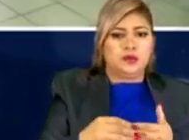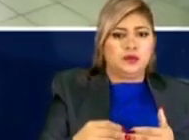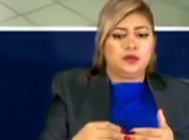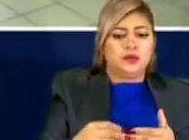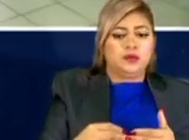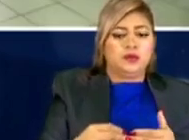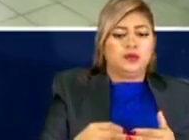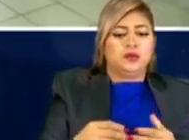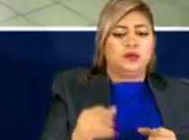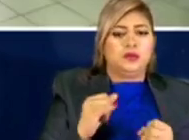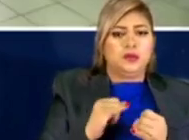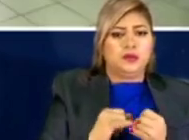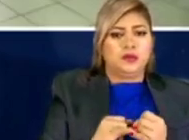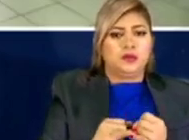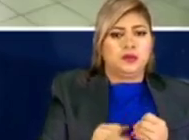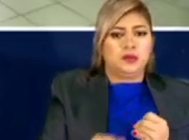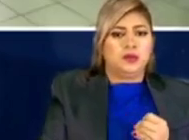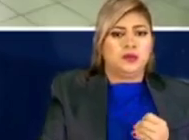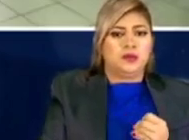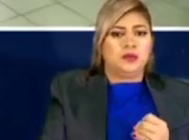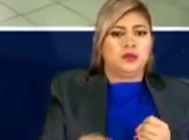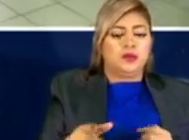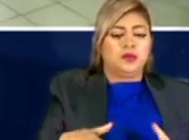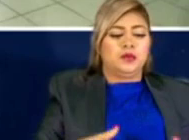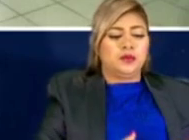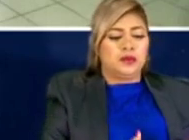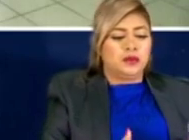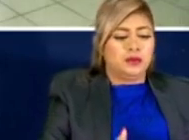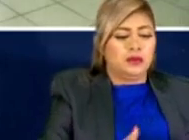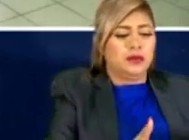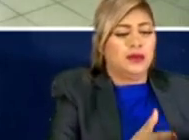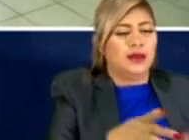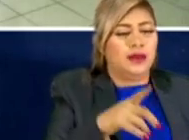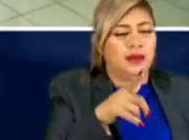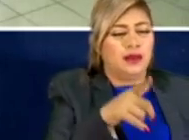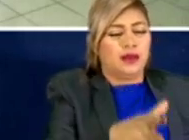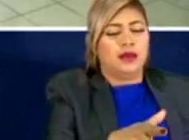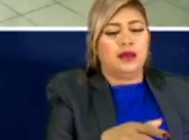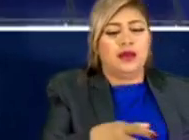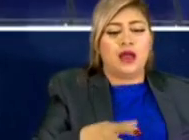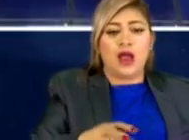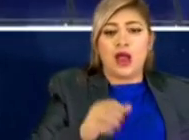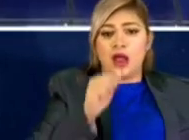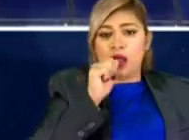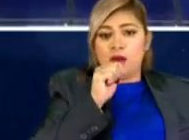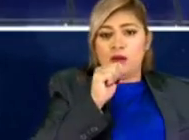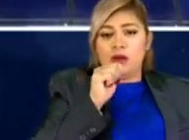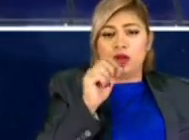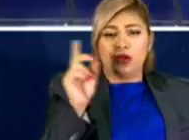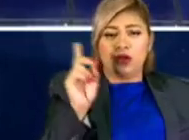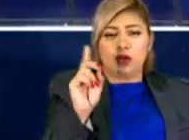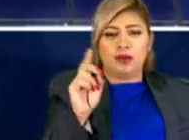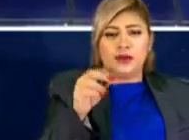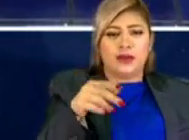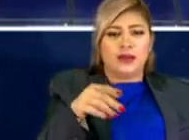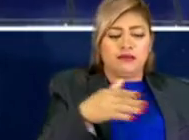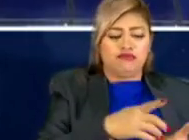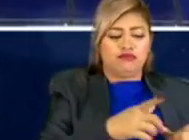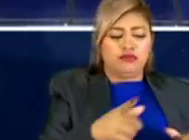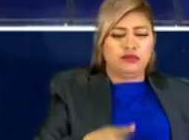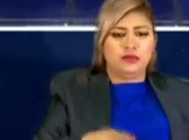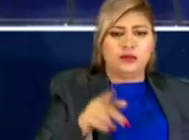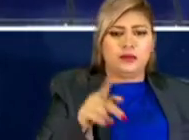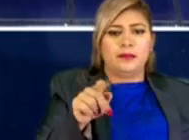Se culminó la rehabilitación del camino de acceso a la toma de agua de Chorro Blanco en Palmira, provincia de